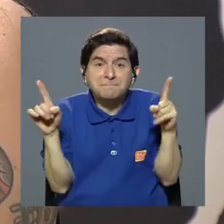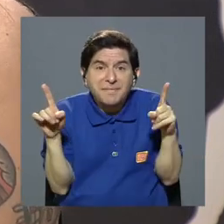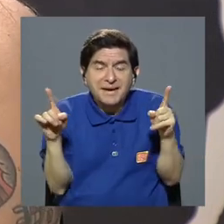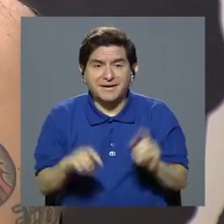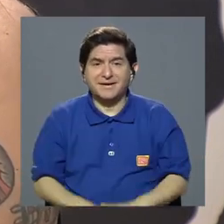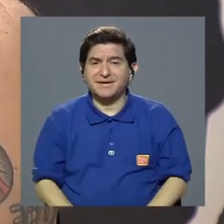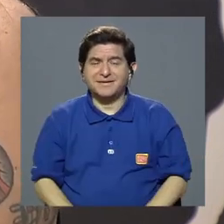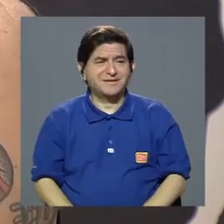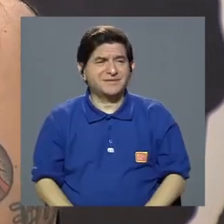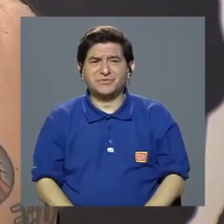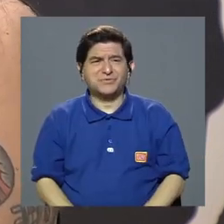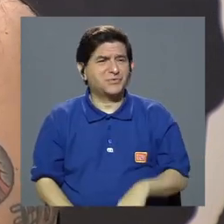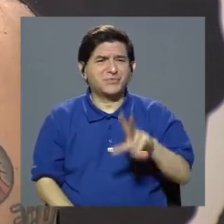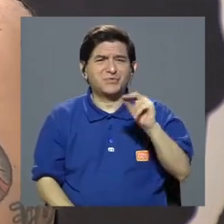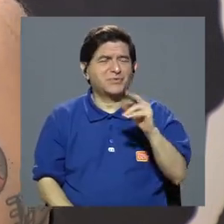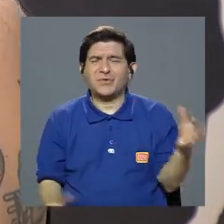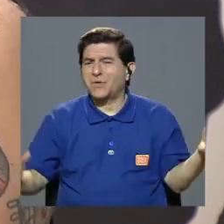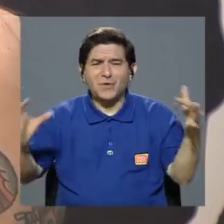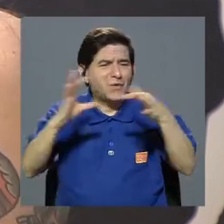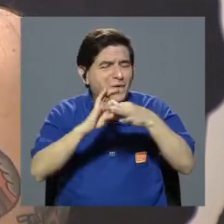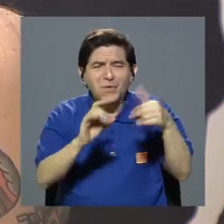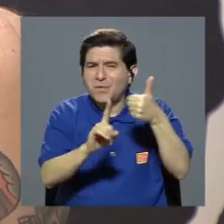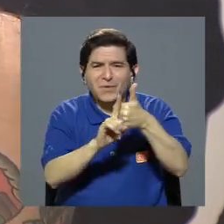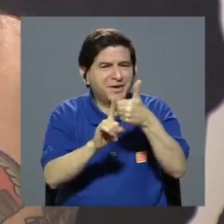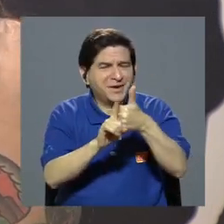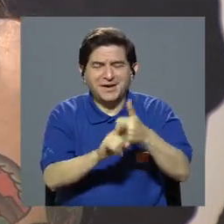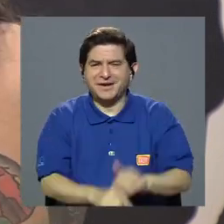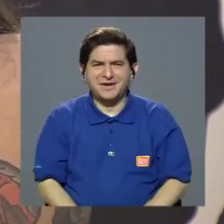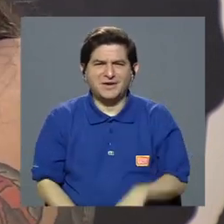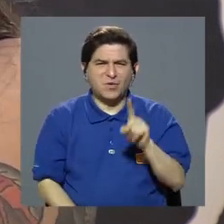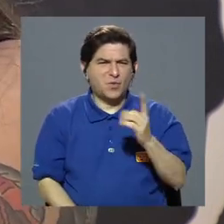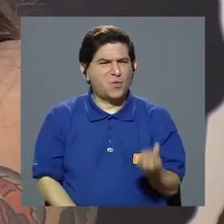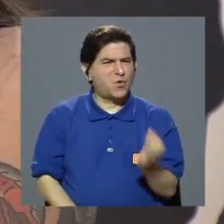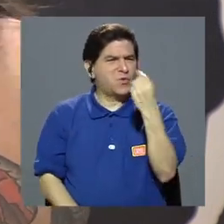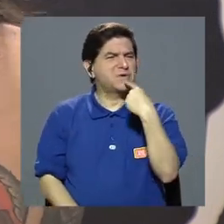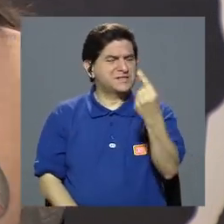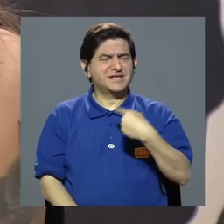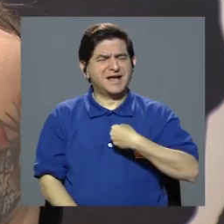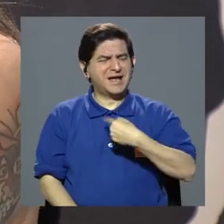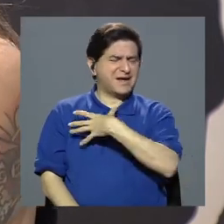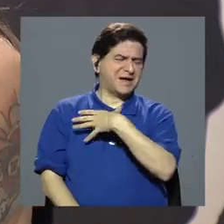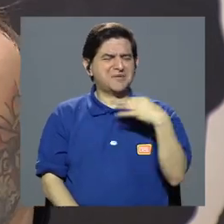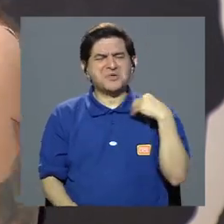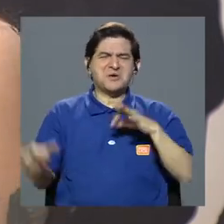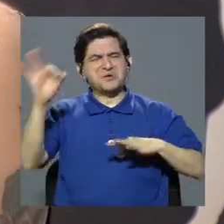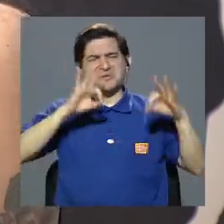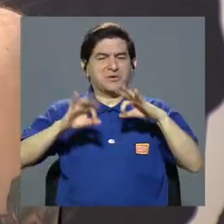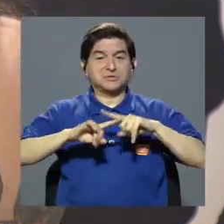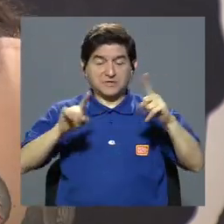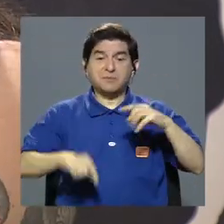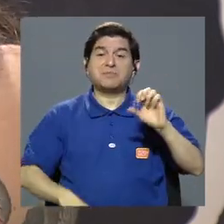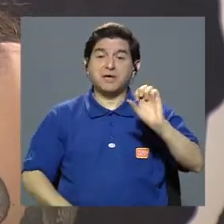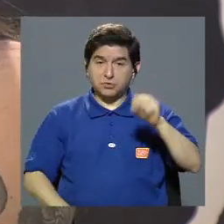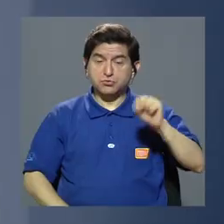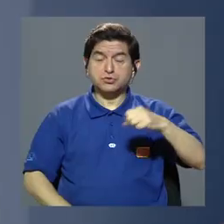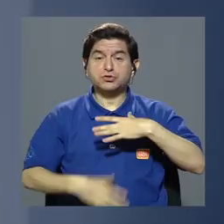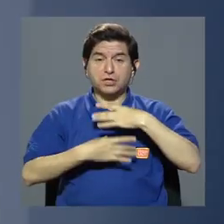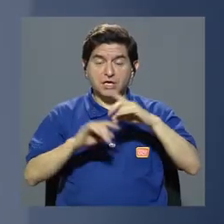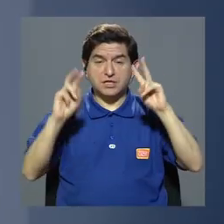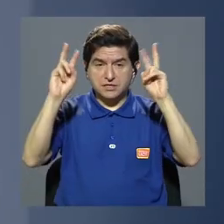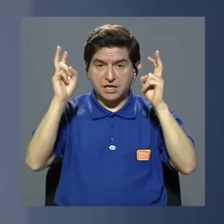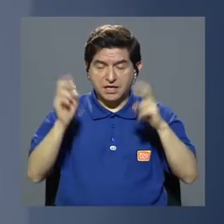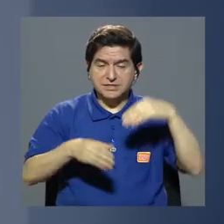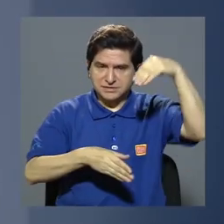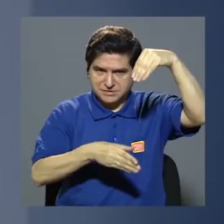lo osea no lo pueden tal vez no lo articulan como tal no va a venir un adolescente si es que a mí me gusta la física pero si le interesa hay